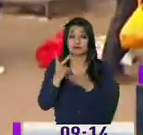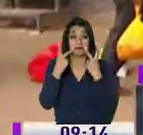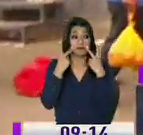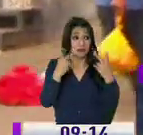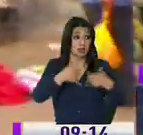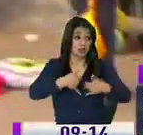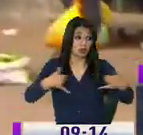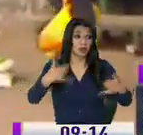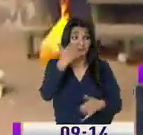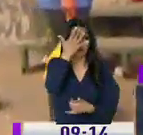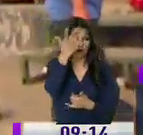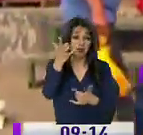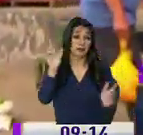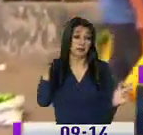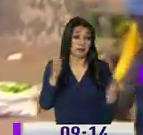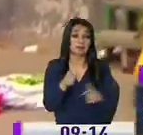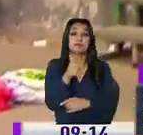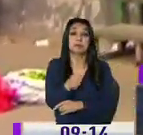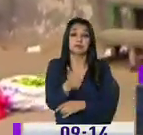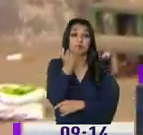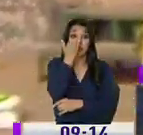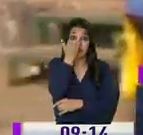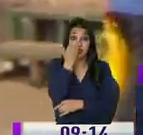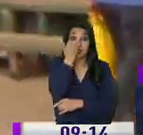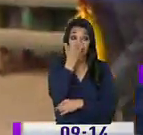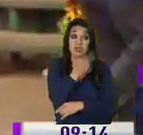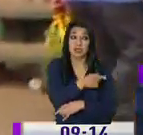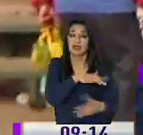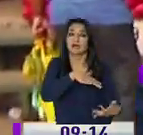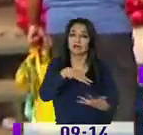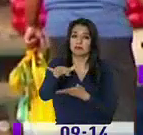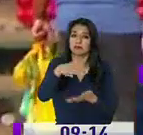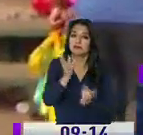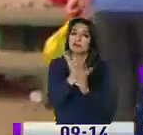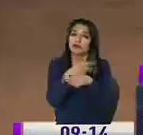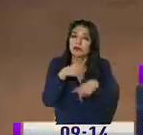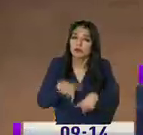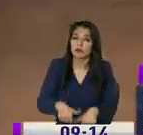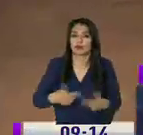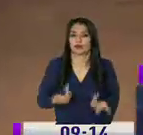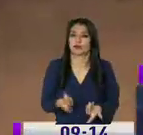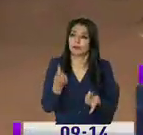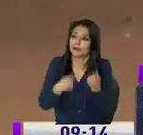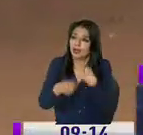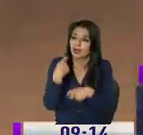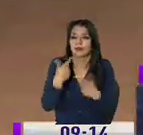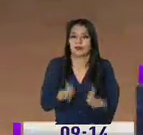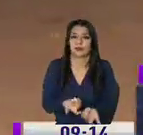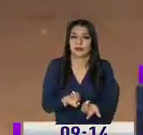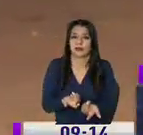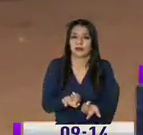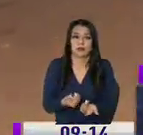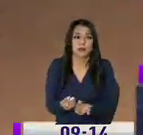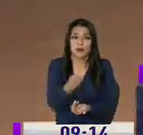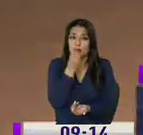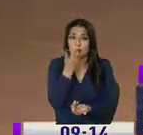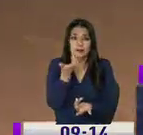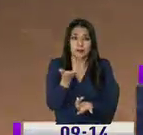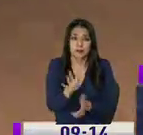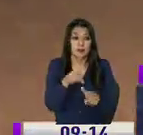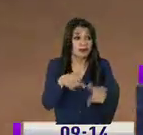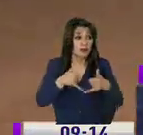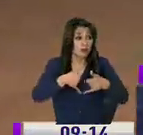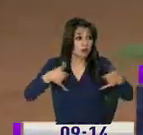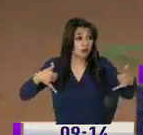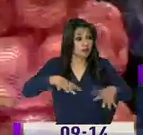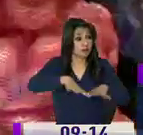está vacío? Porque son los indígenas los que proveen los productos para acá. Porque si no, no tuvieran ni para comer. Este local estaba lleno